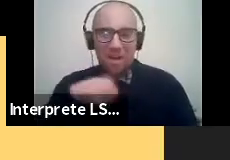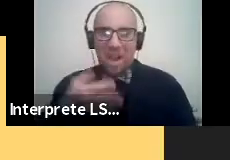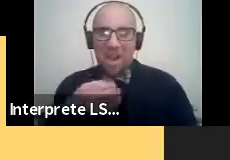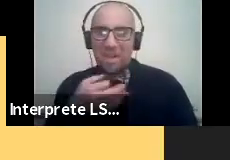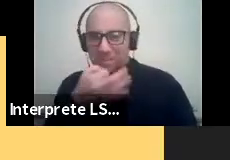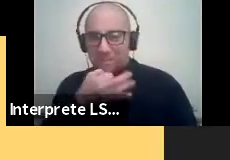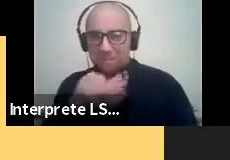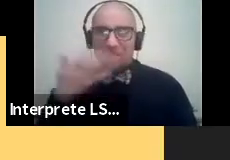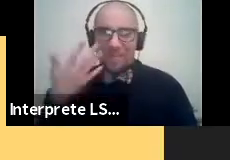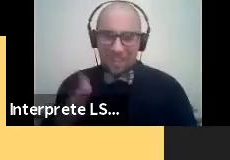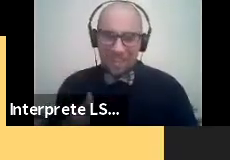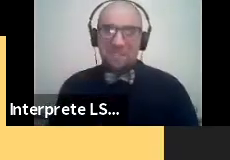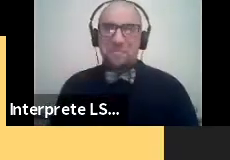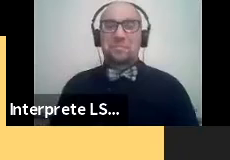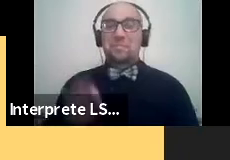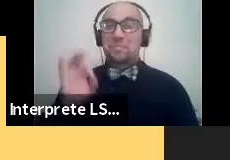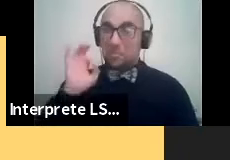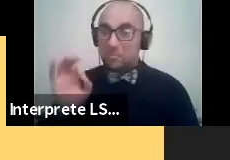Ahora sí, ¿sí?